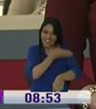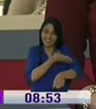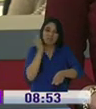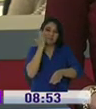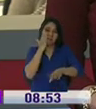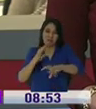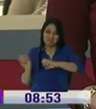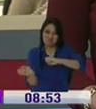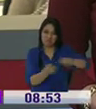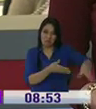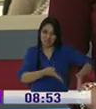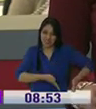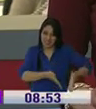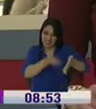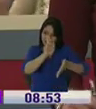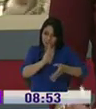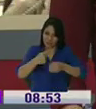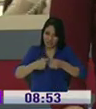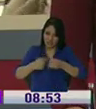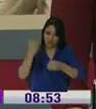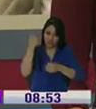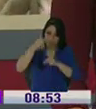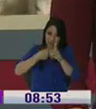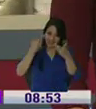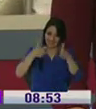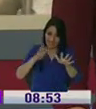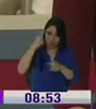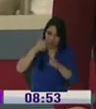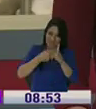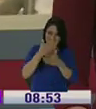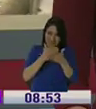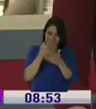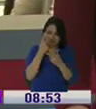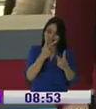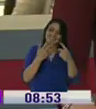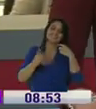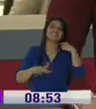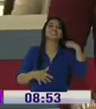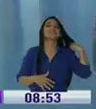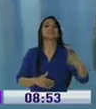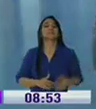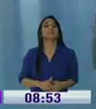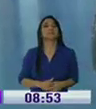de La Victoria, al sur de Quito, hace aproximadamente un mes o un mes y medio. Veamos.